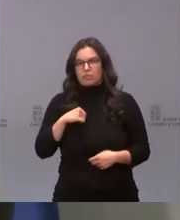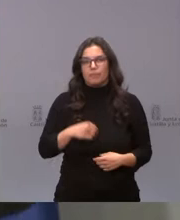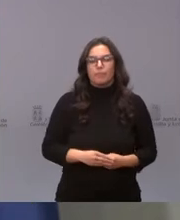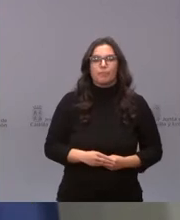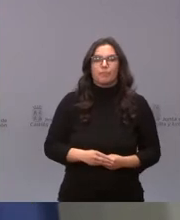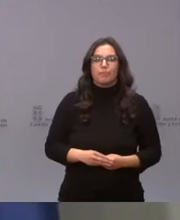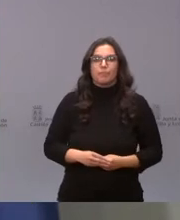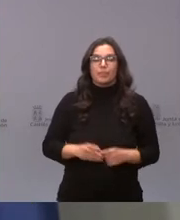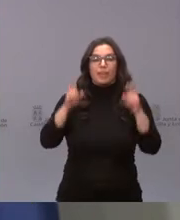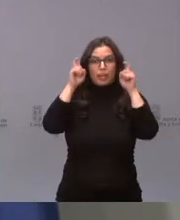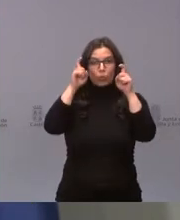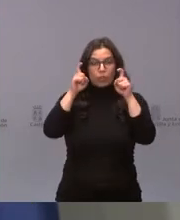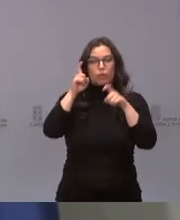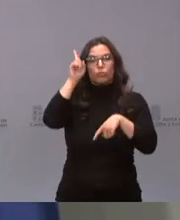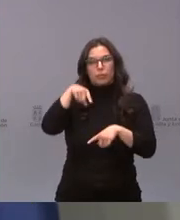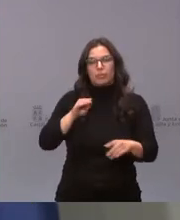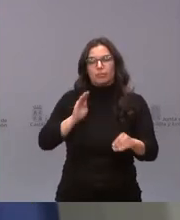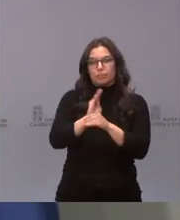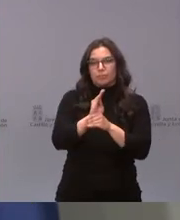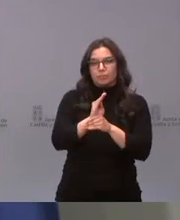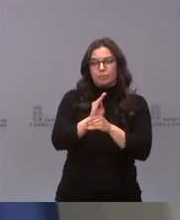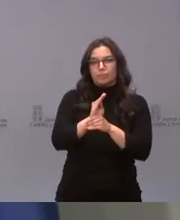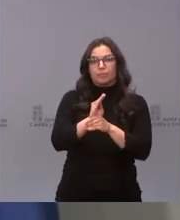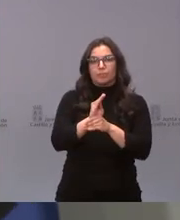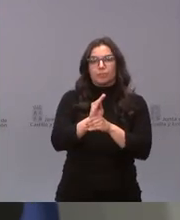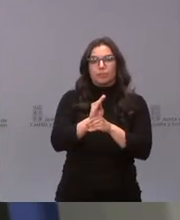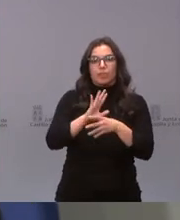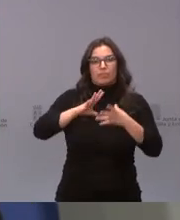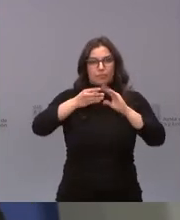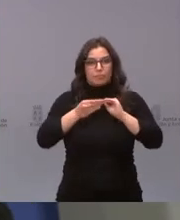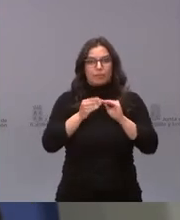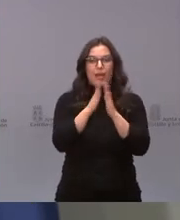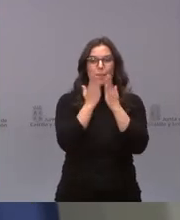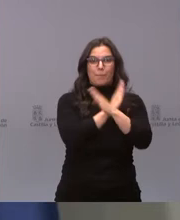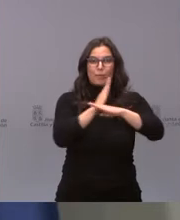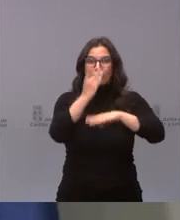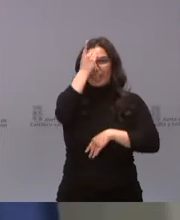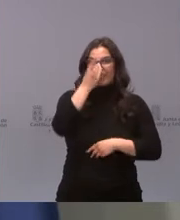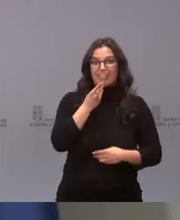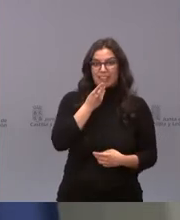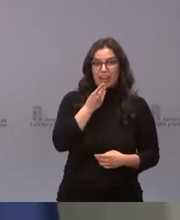Educación destina también para renovar su biblioteca digital escolar Leocil